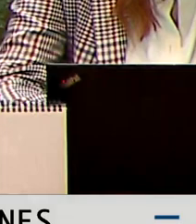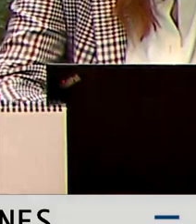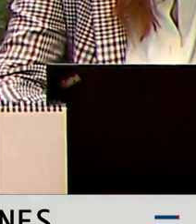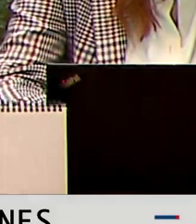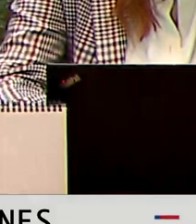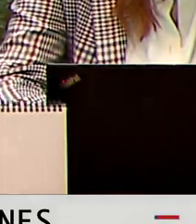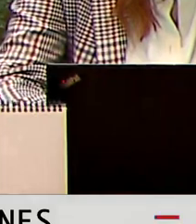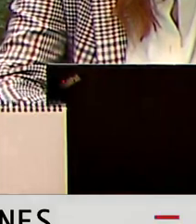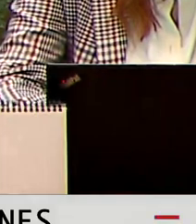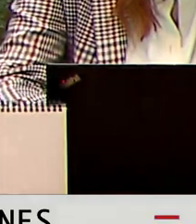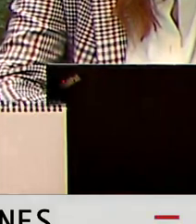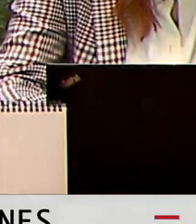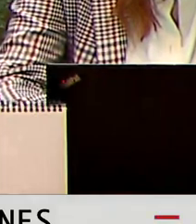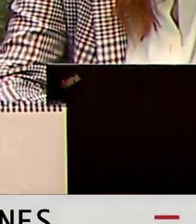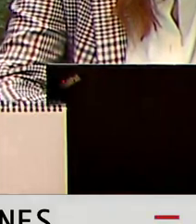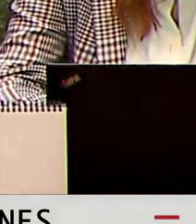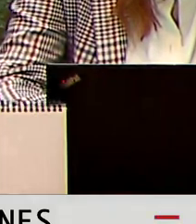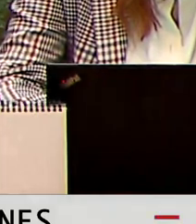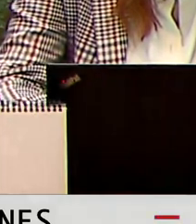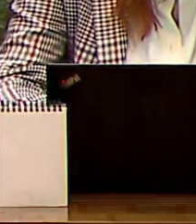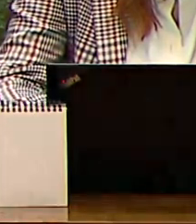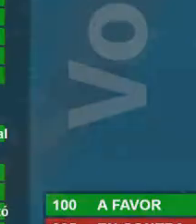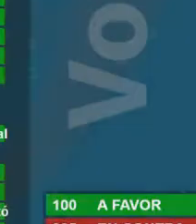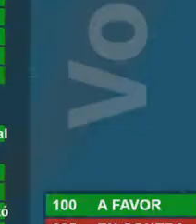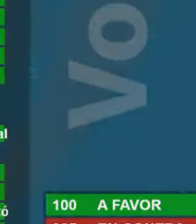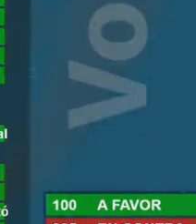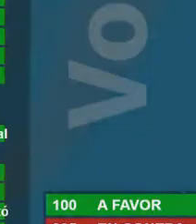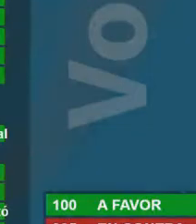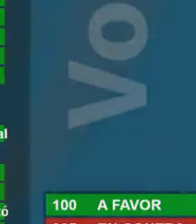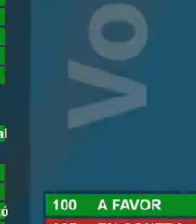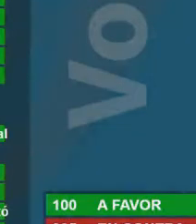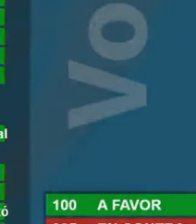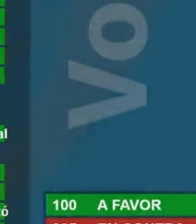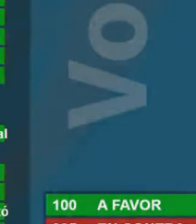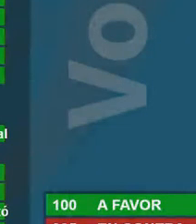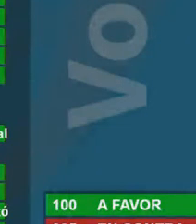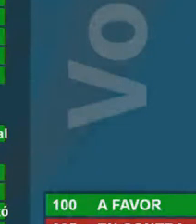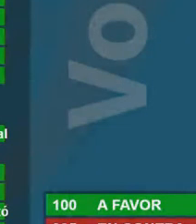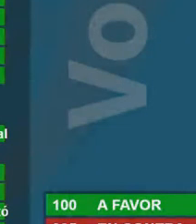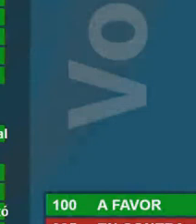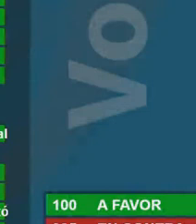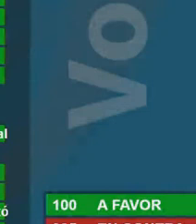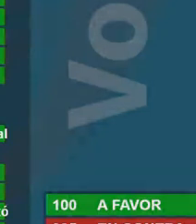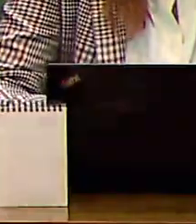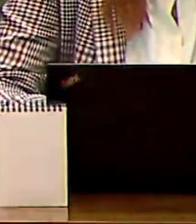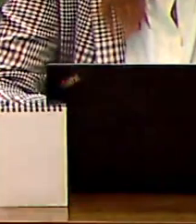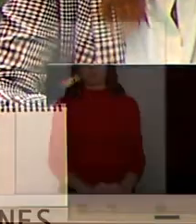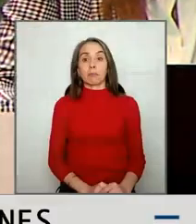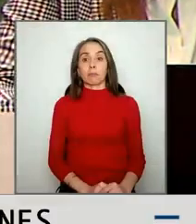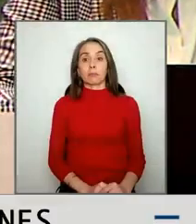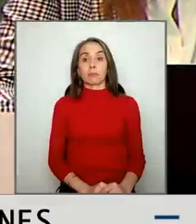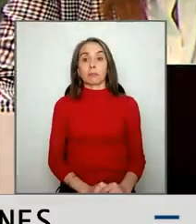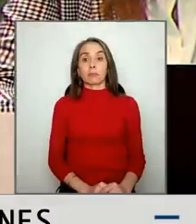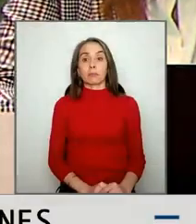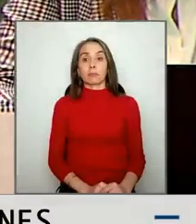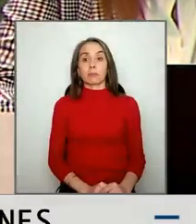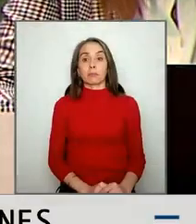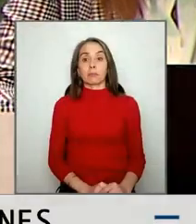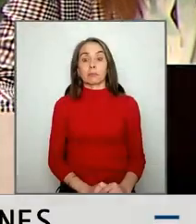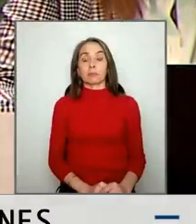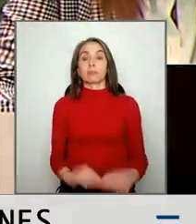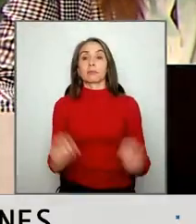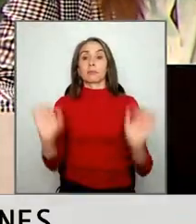resultado de la votación por la afirmativa cien votos cinco en contra 25 abstenciones aprobado